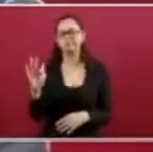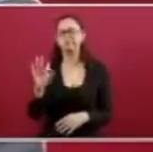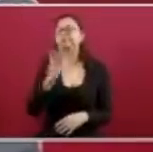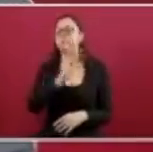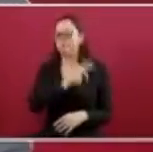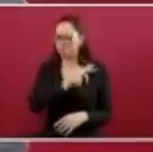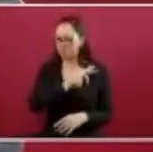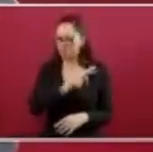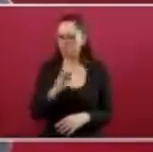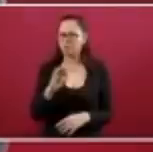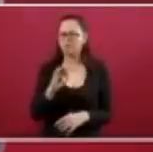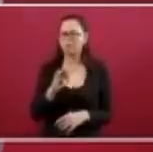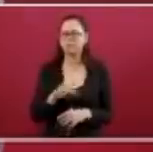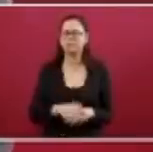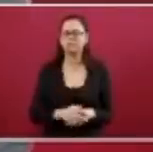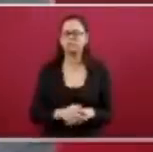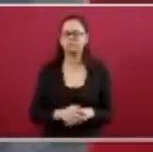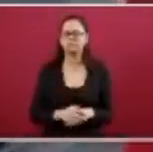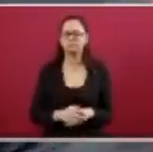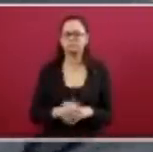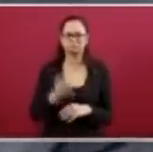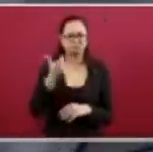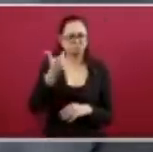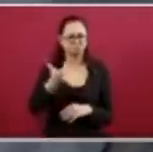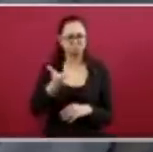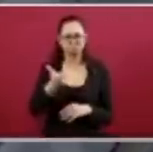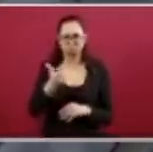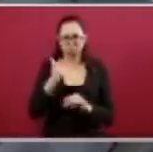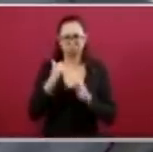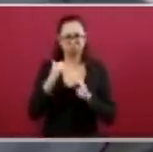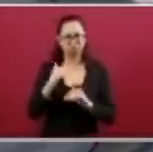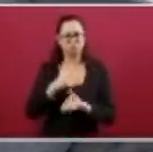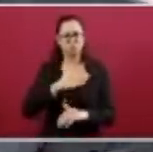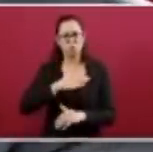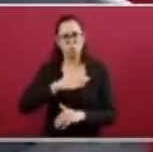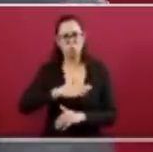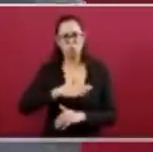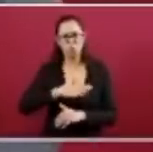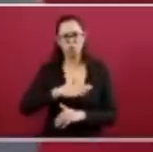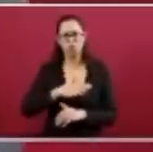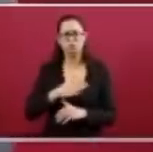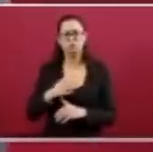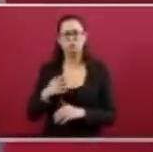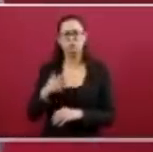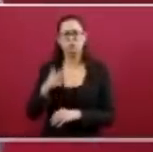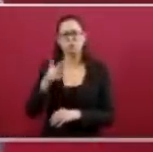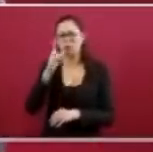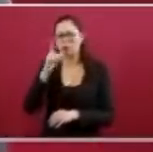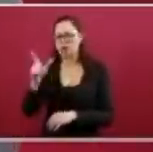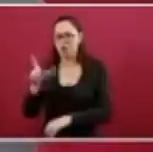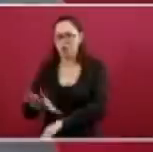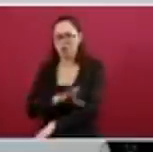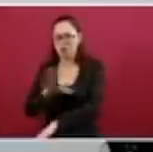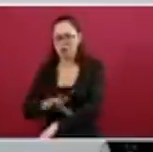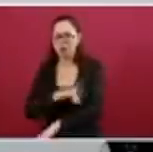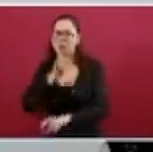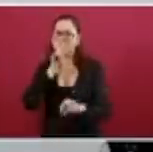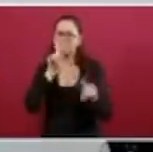mantener precios justos en energía eléctrica y en